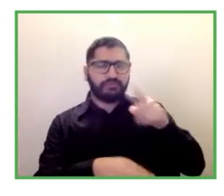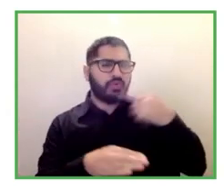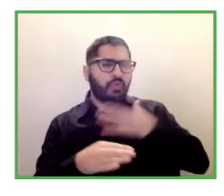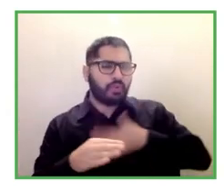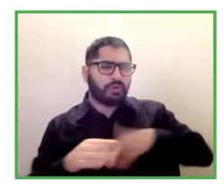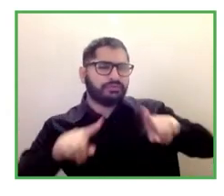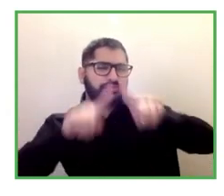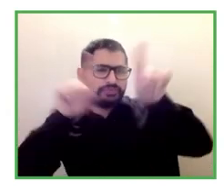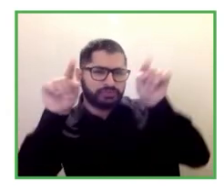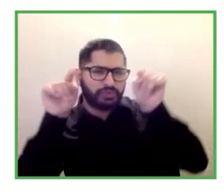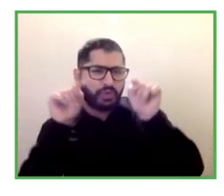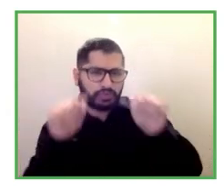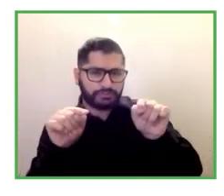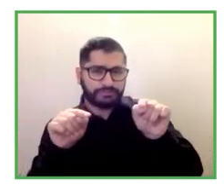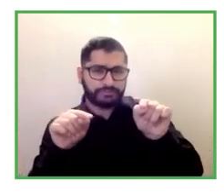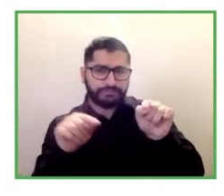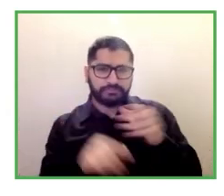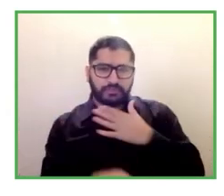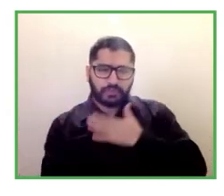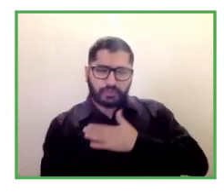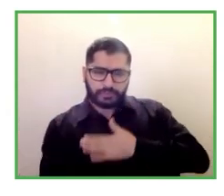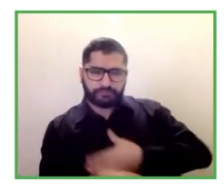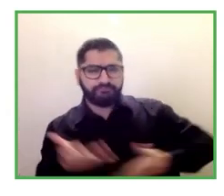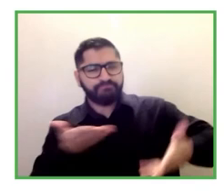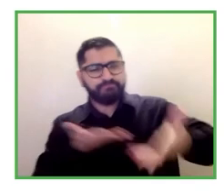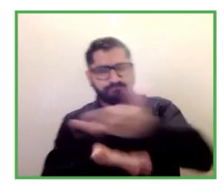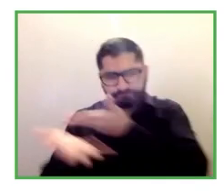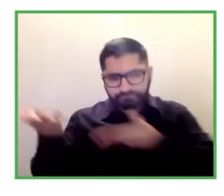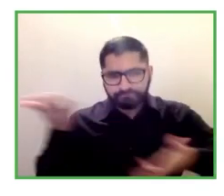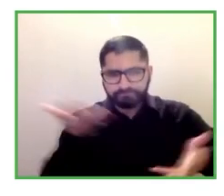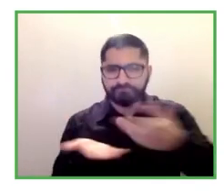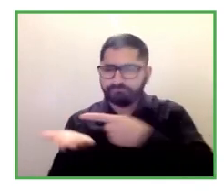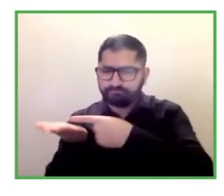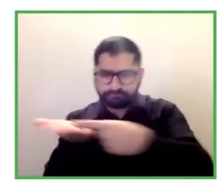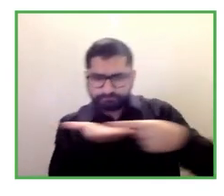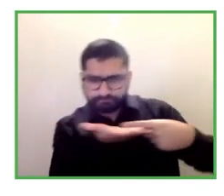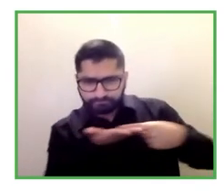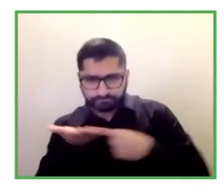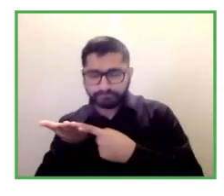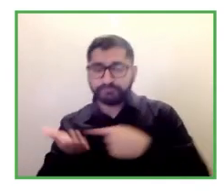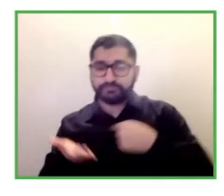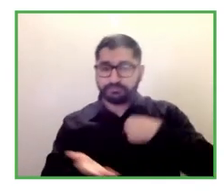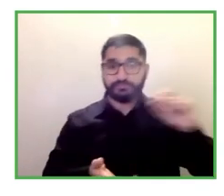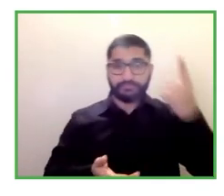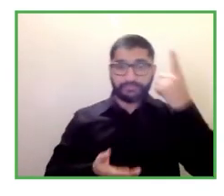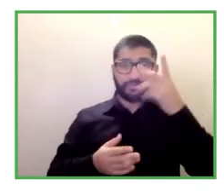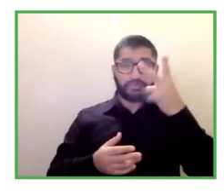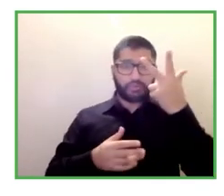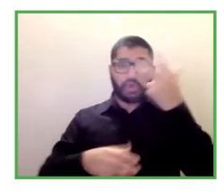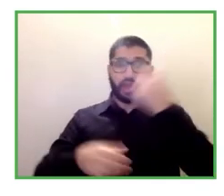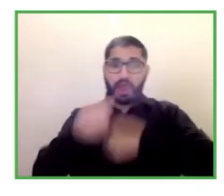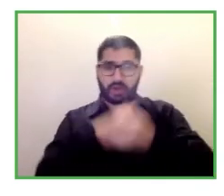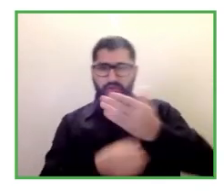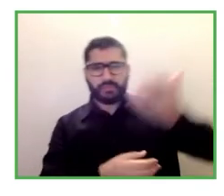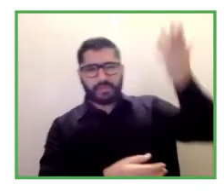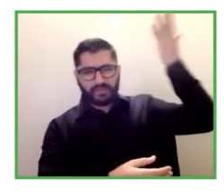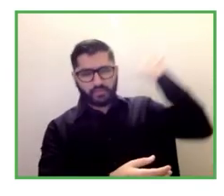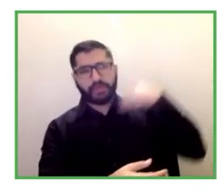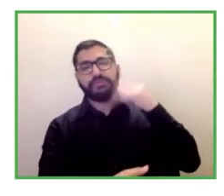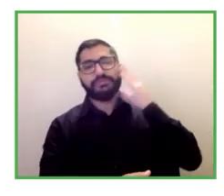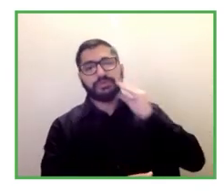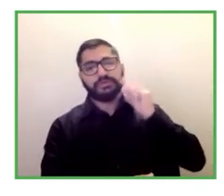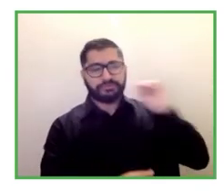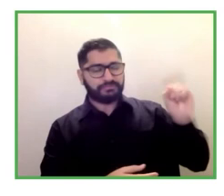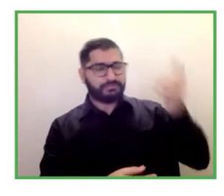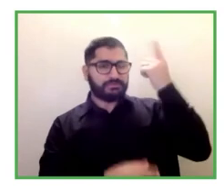primer proyecto, Zero Project, hace 8 años. Y estaba impresionada, estaba mirando, viendo todo lo que estaban haciendo